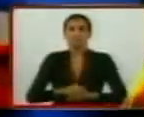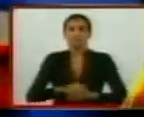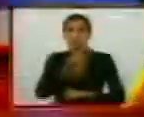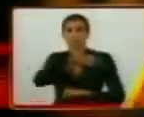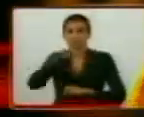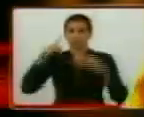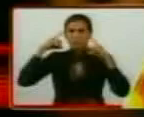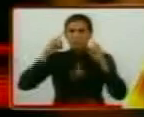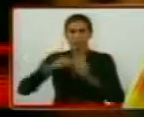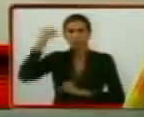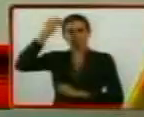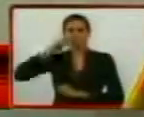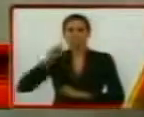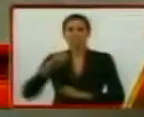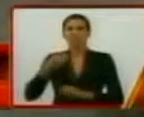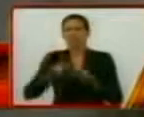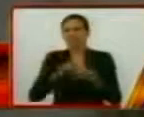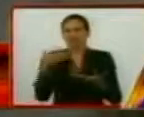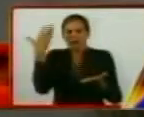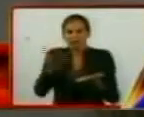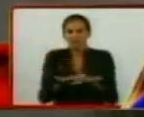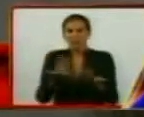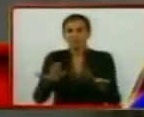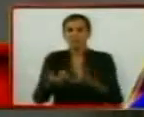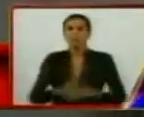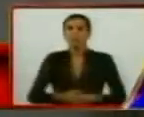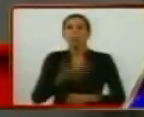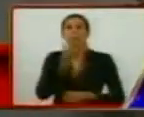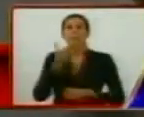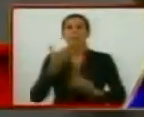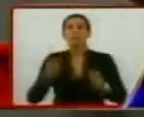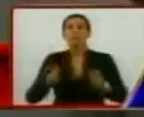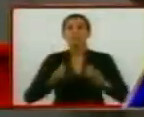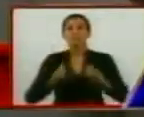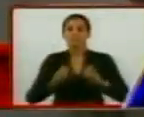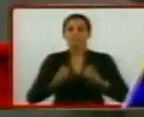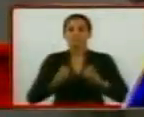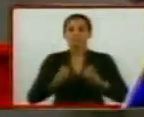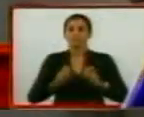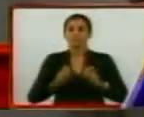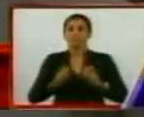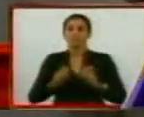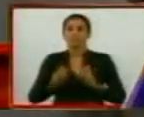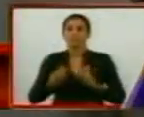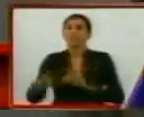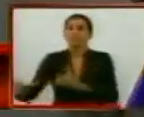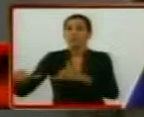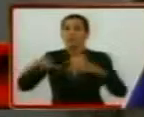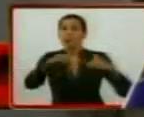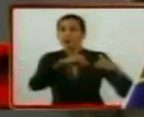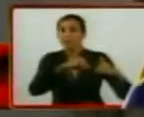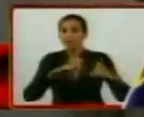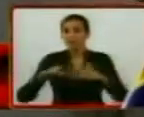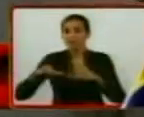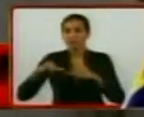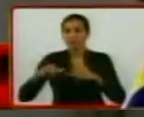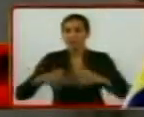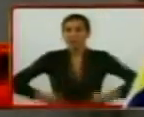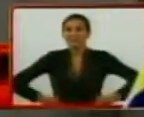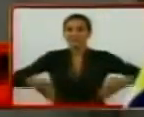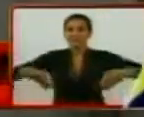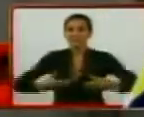logros alcanzados hasta ahora. De la calidad de vida y una distribución más justa de la riqueza en cuanto